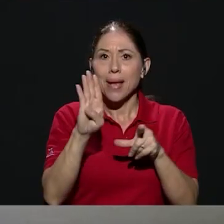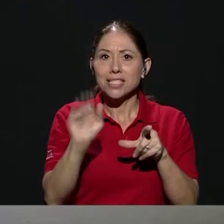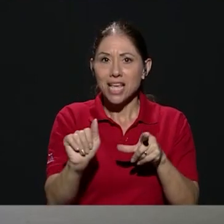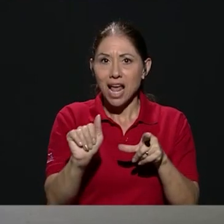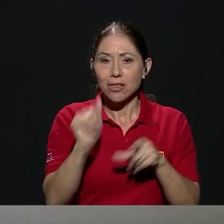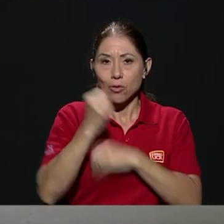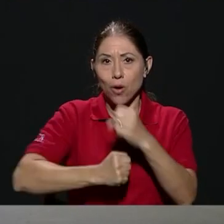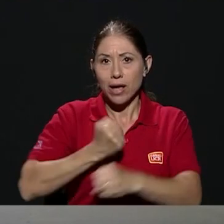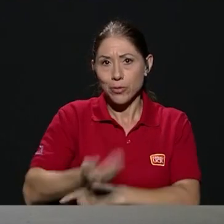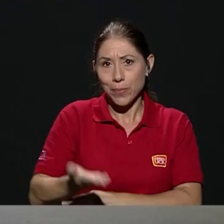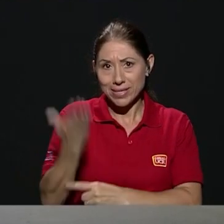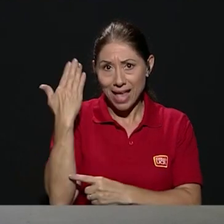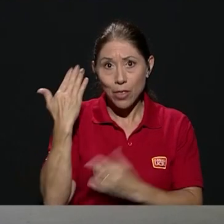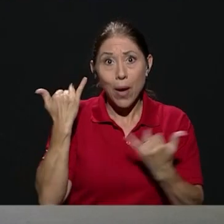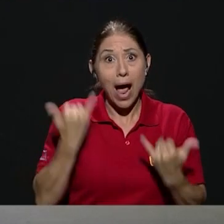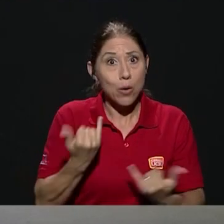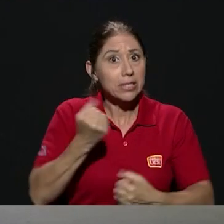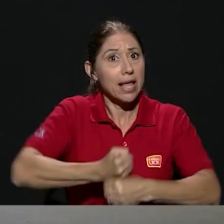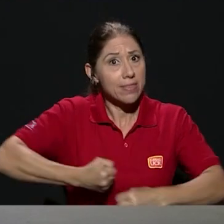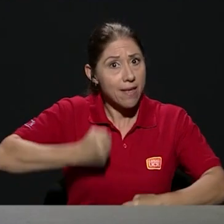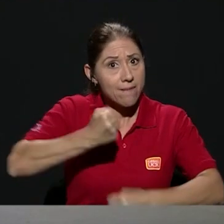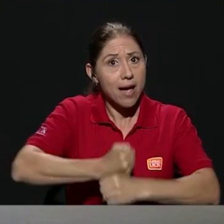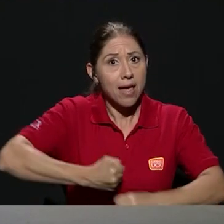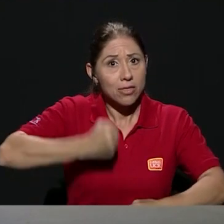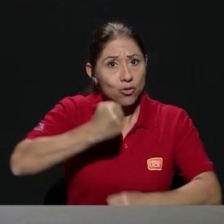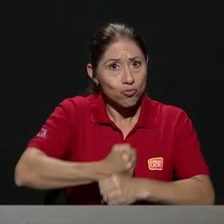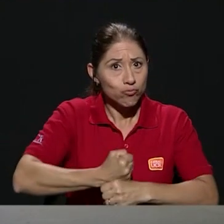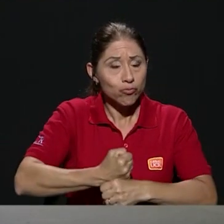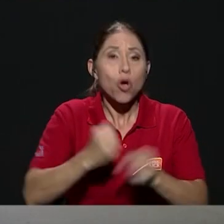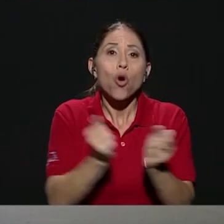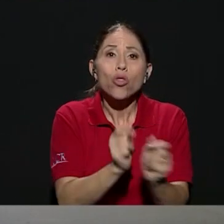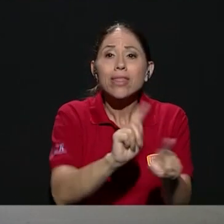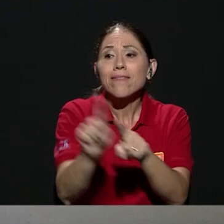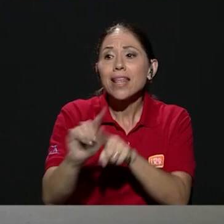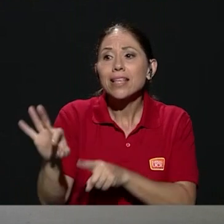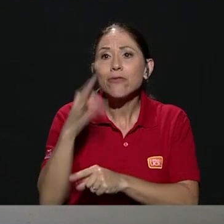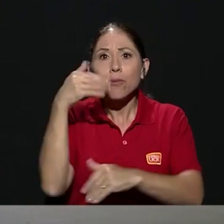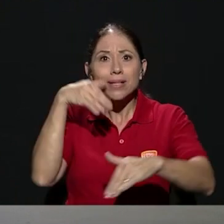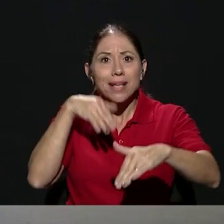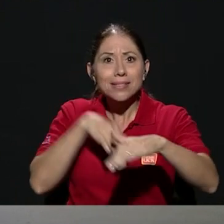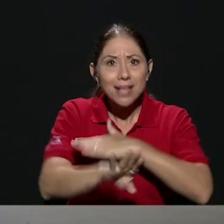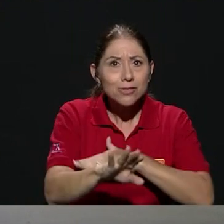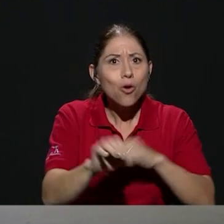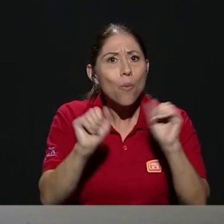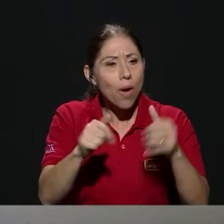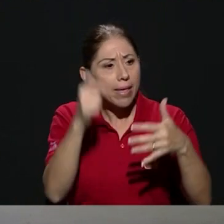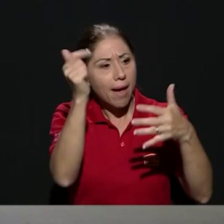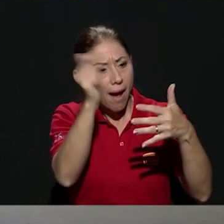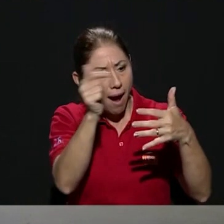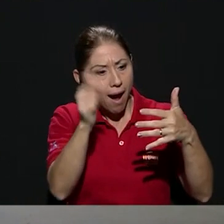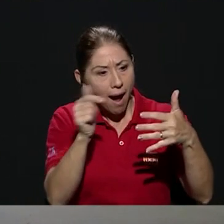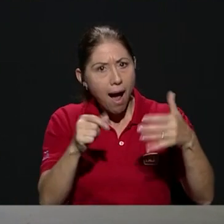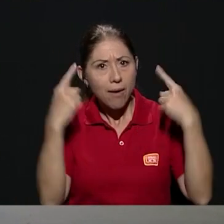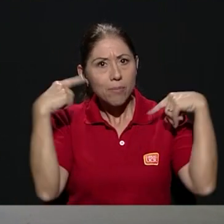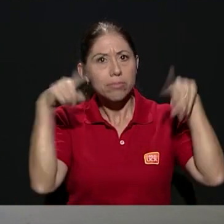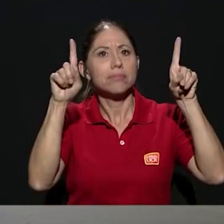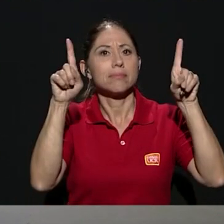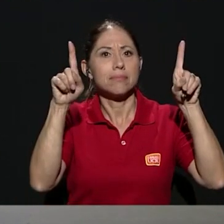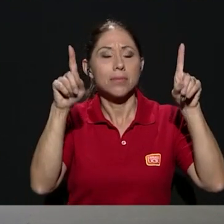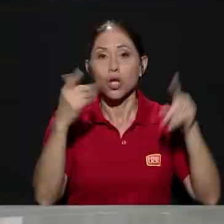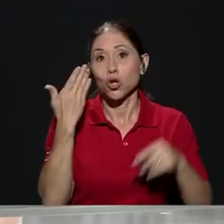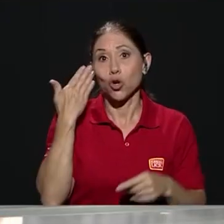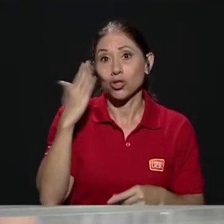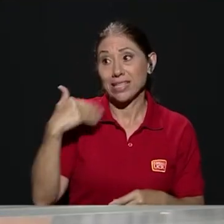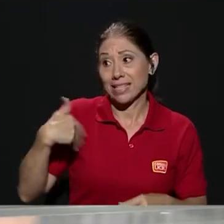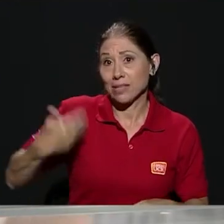pasado, están trabajando, entonces han logrado a través de las diferentes modalidades el acceso a través de eso. Y yo no sé si en